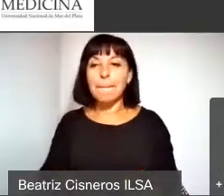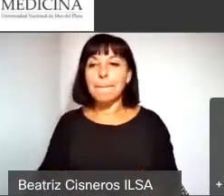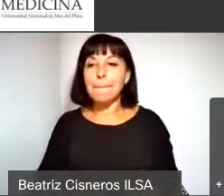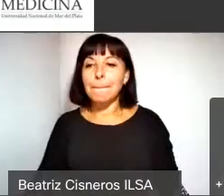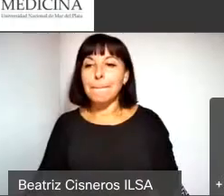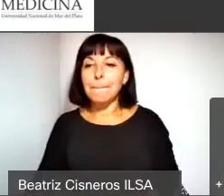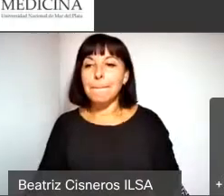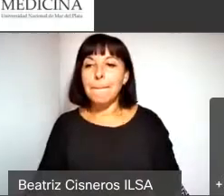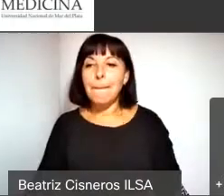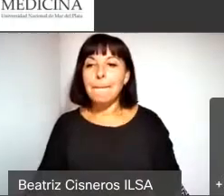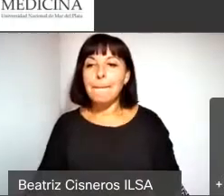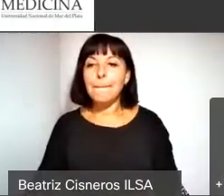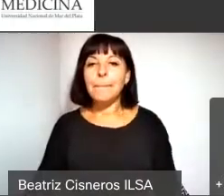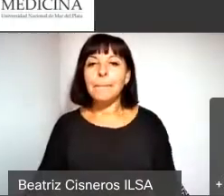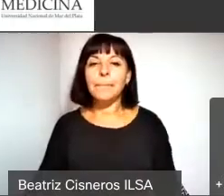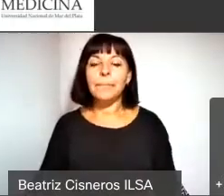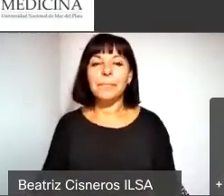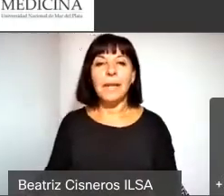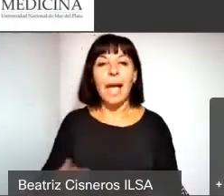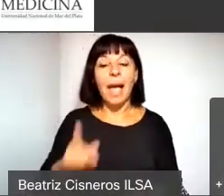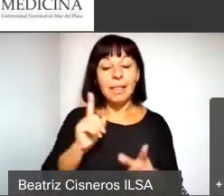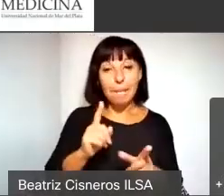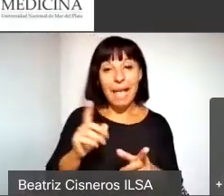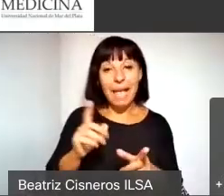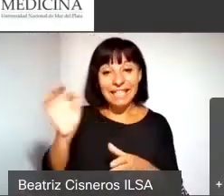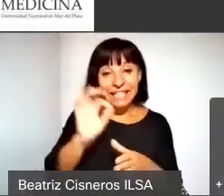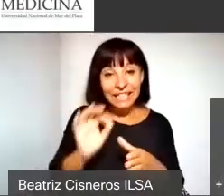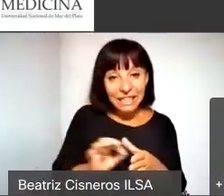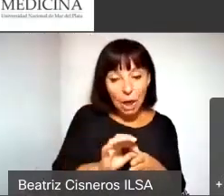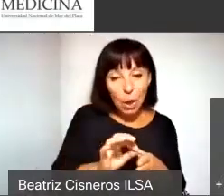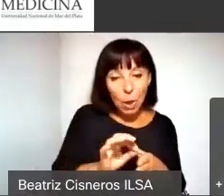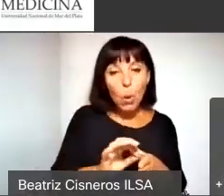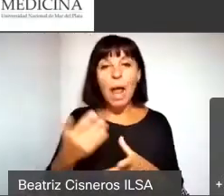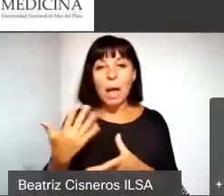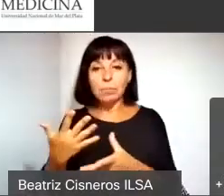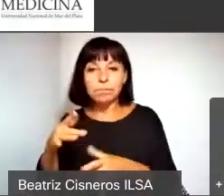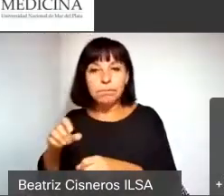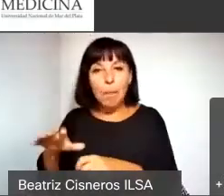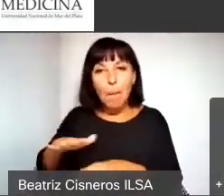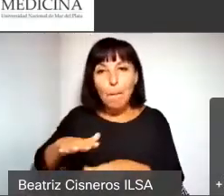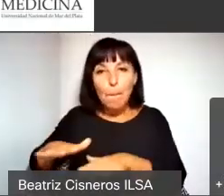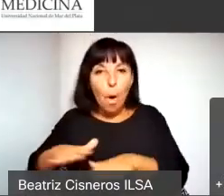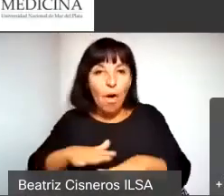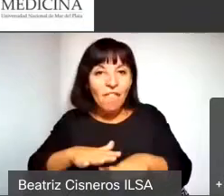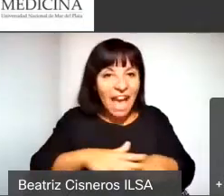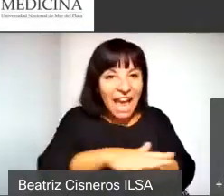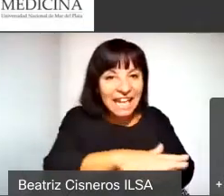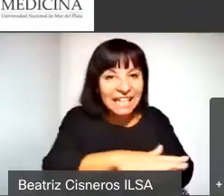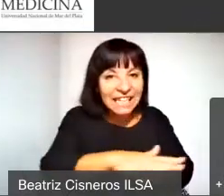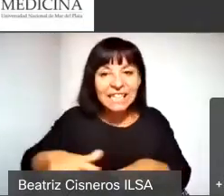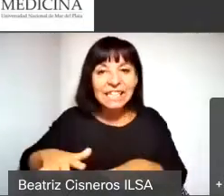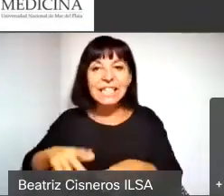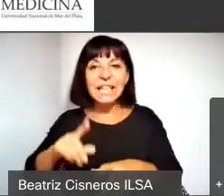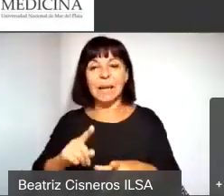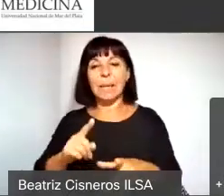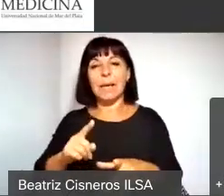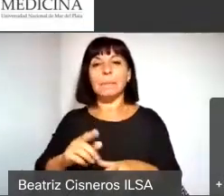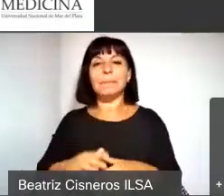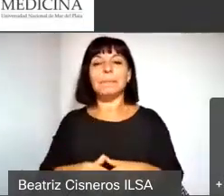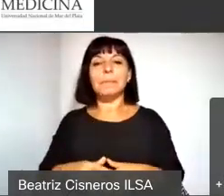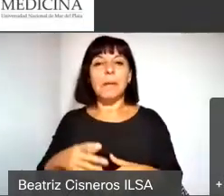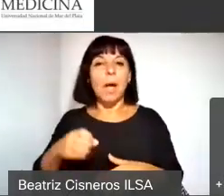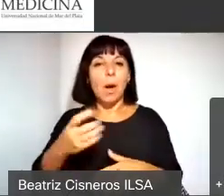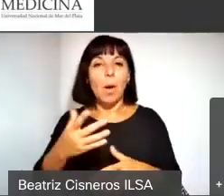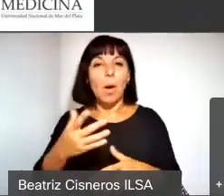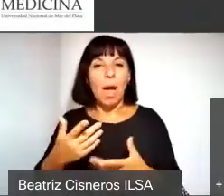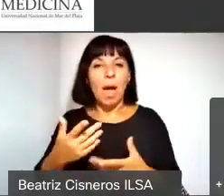Bueno, también le permite a la célula poder deslizarse, ¿sí? Le confiere viscosidad a su superficie. Son